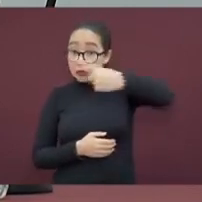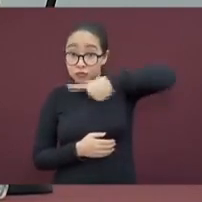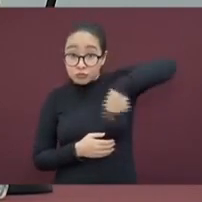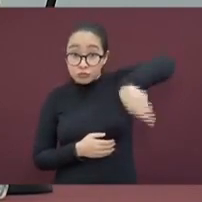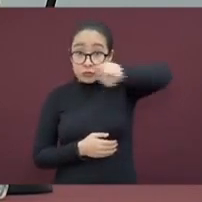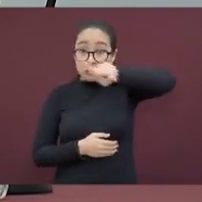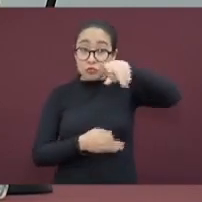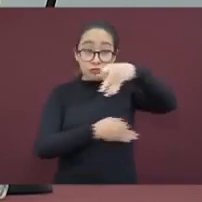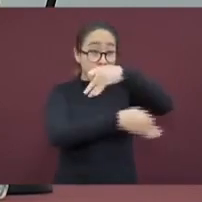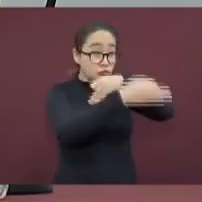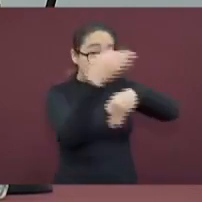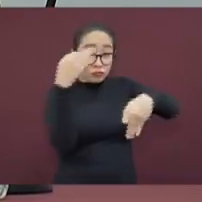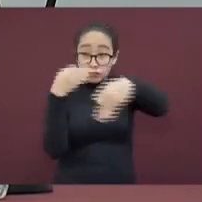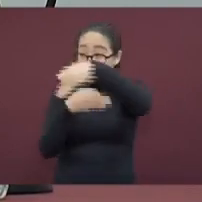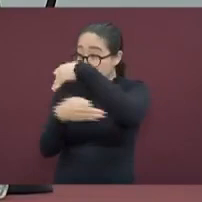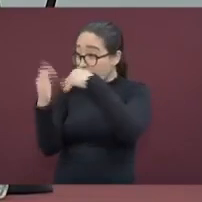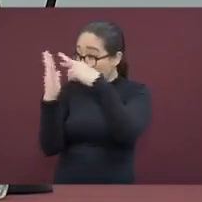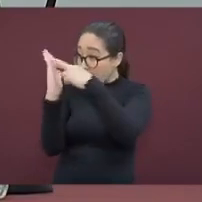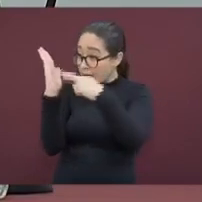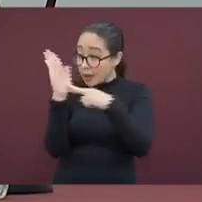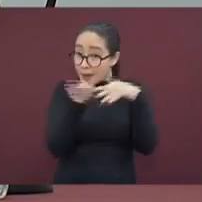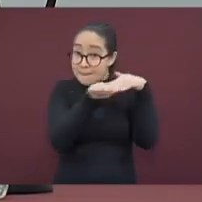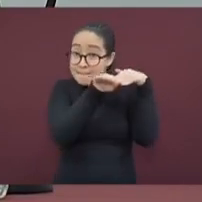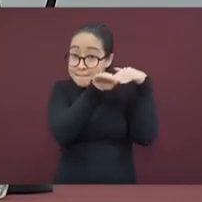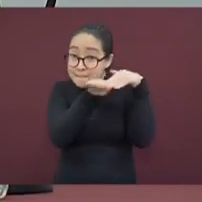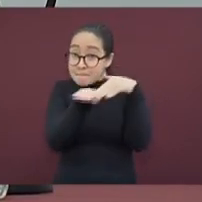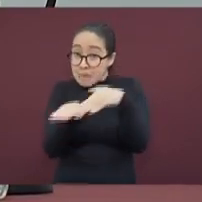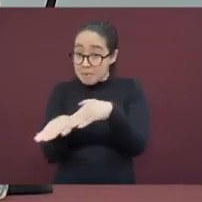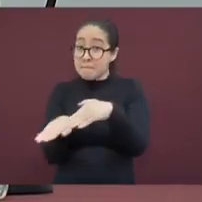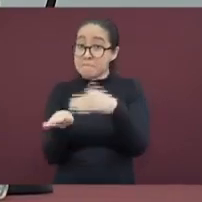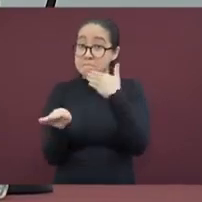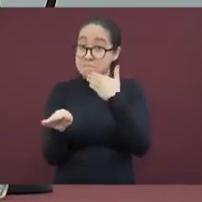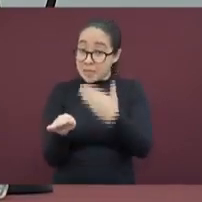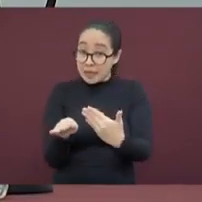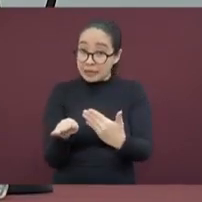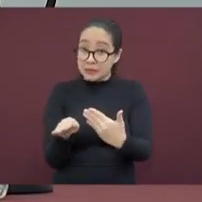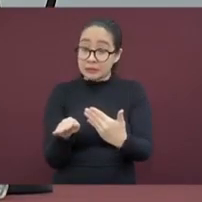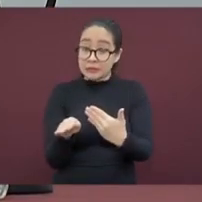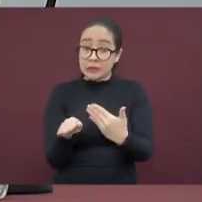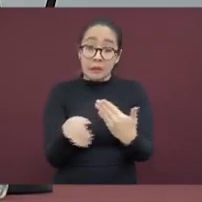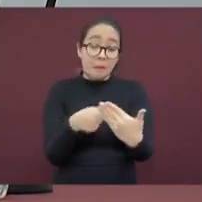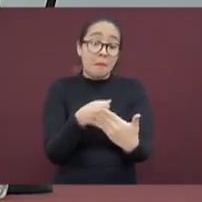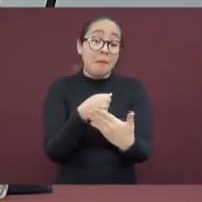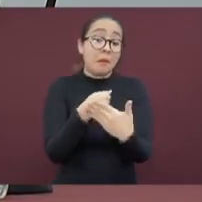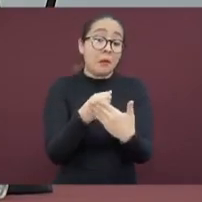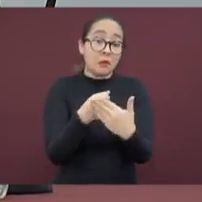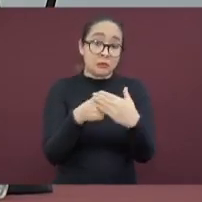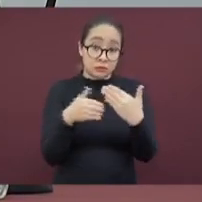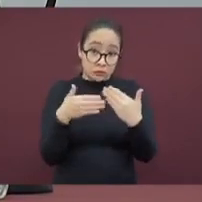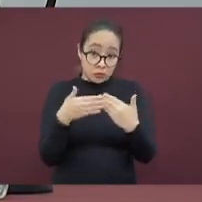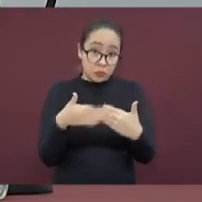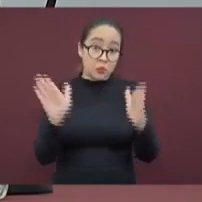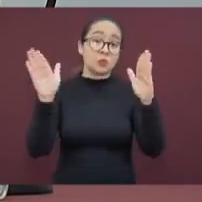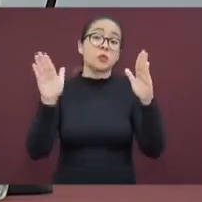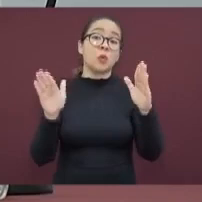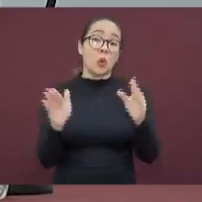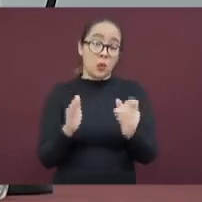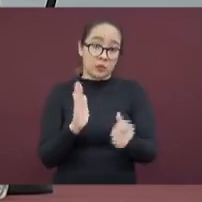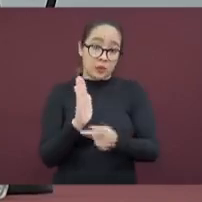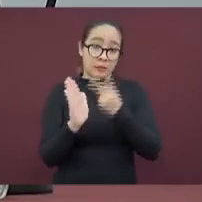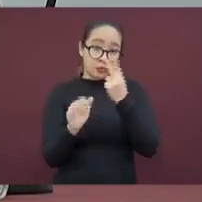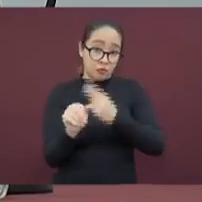medidas podremos salir más pronto y por supuesto sanos de esta pandemia